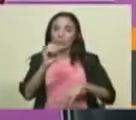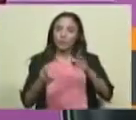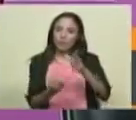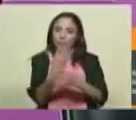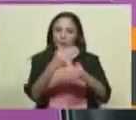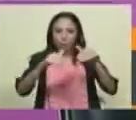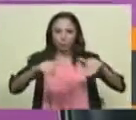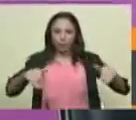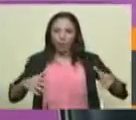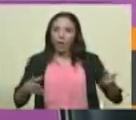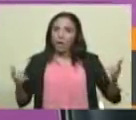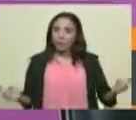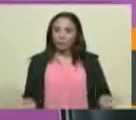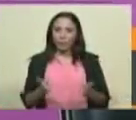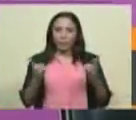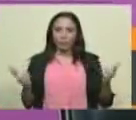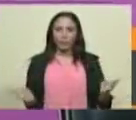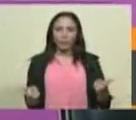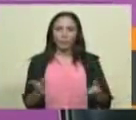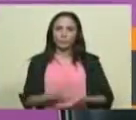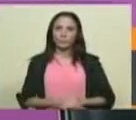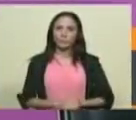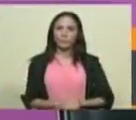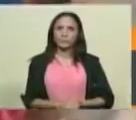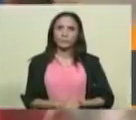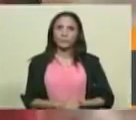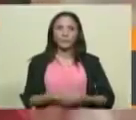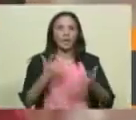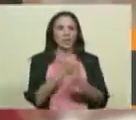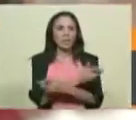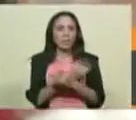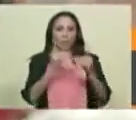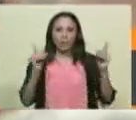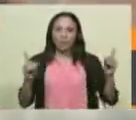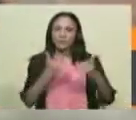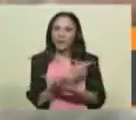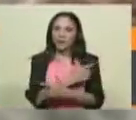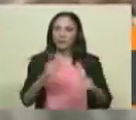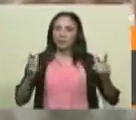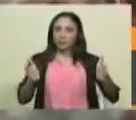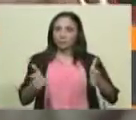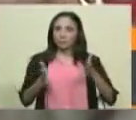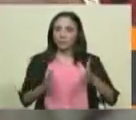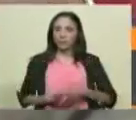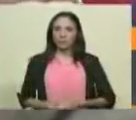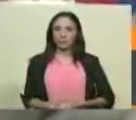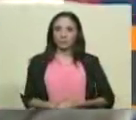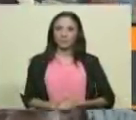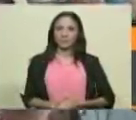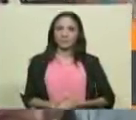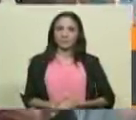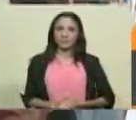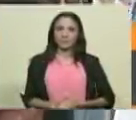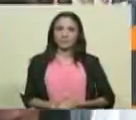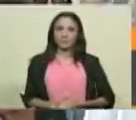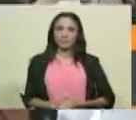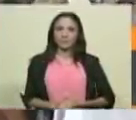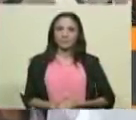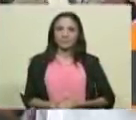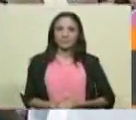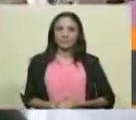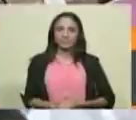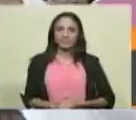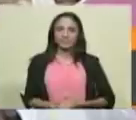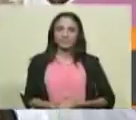gran victoria de la libertad, de la democracia, del pueblo. Sea una gran victoria de Venezuela ante el